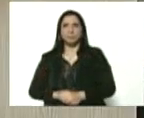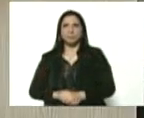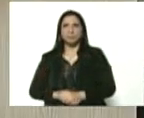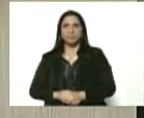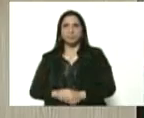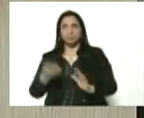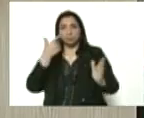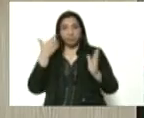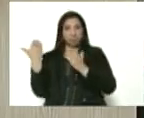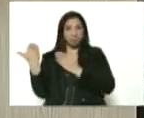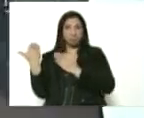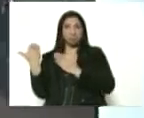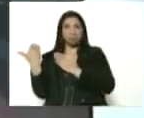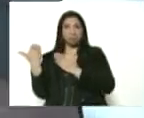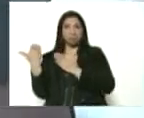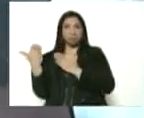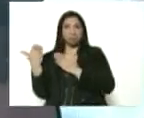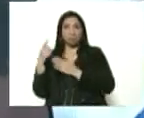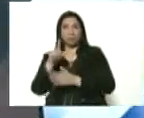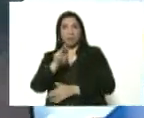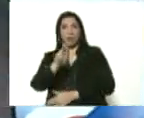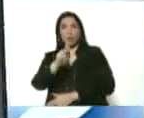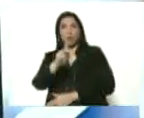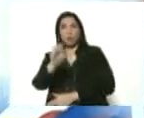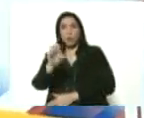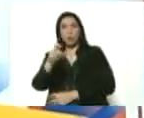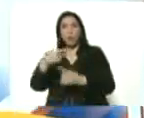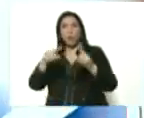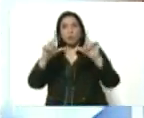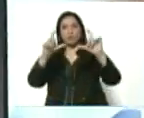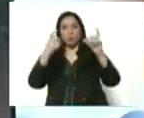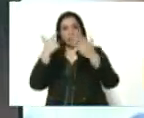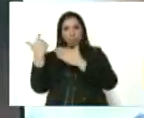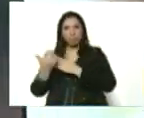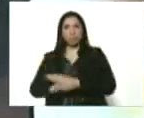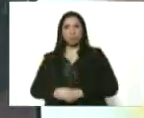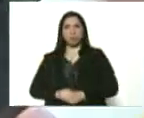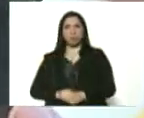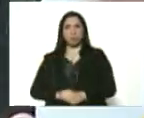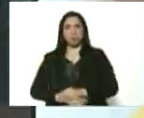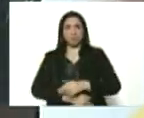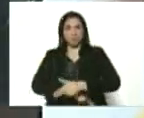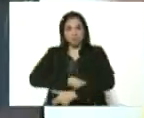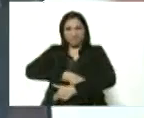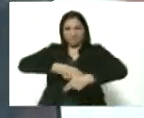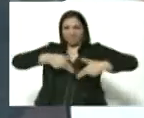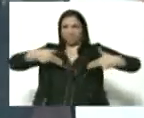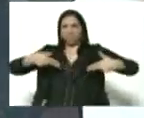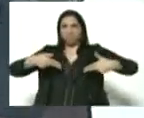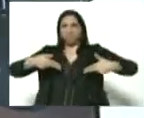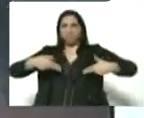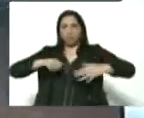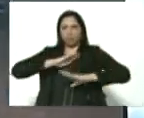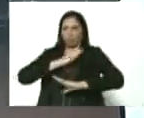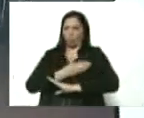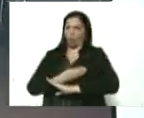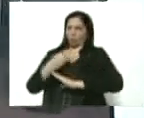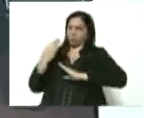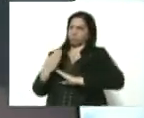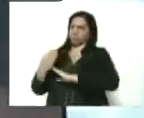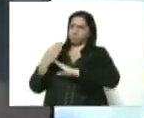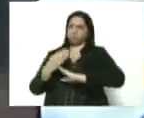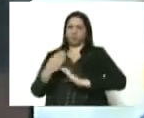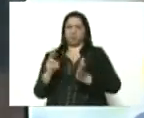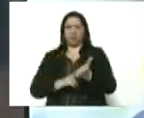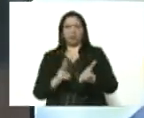Aquí está también Luke Denman en otra fotografía, armado hasta los dientes, invencible, un verdadero